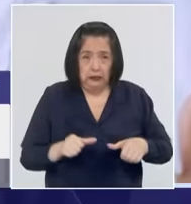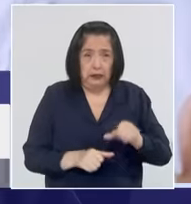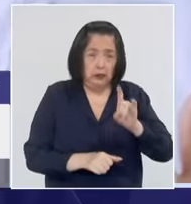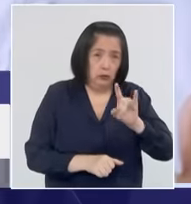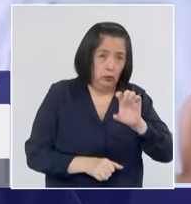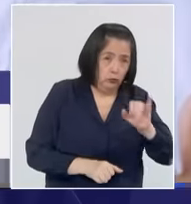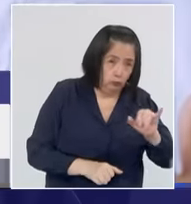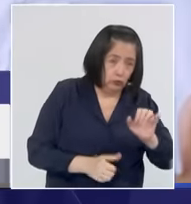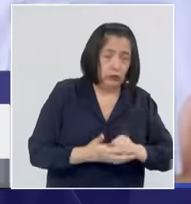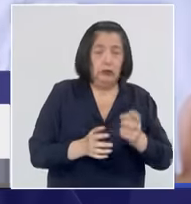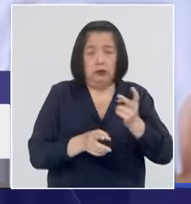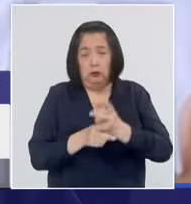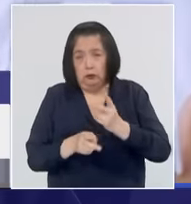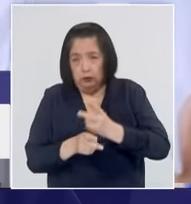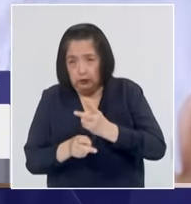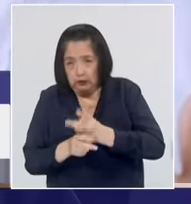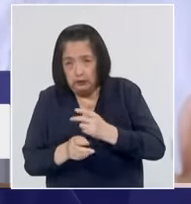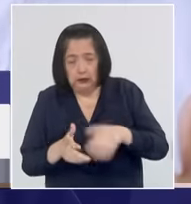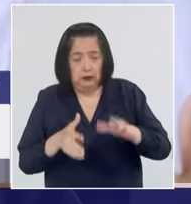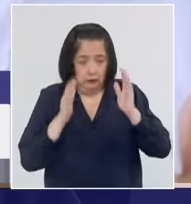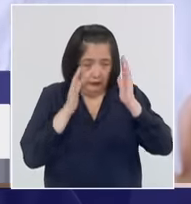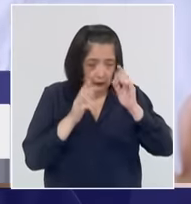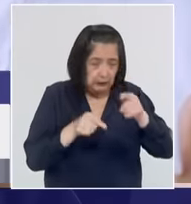de cuidados intensivos?